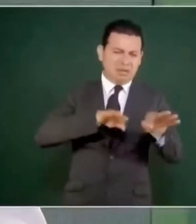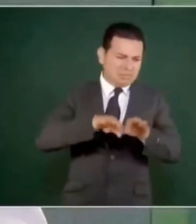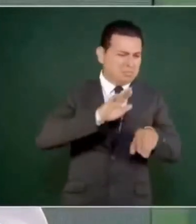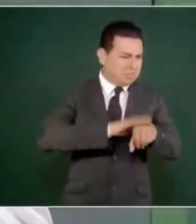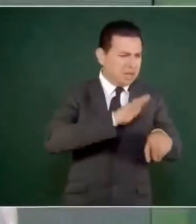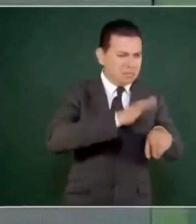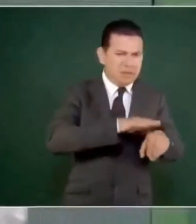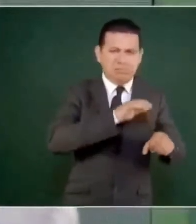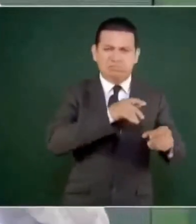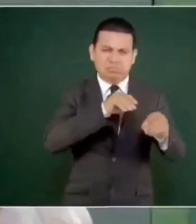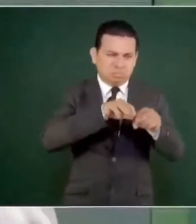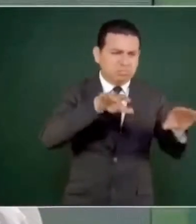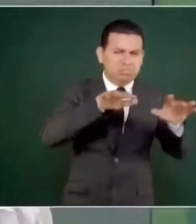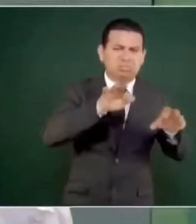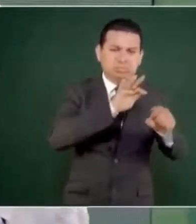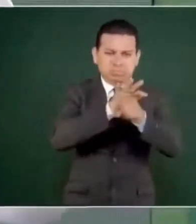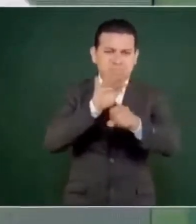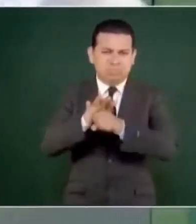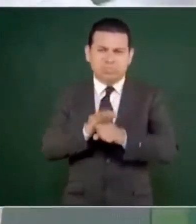Pero